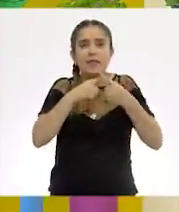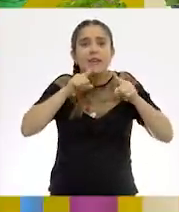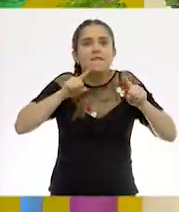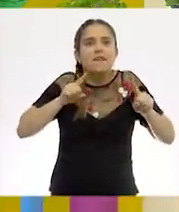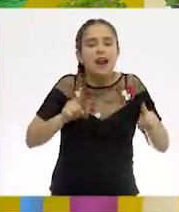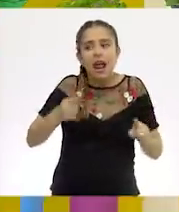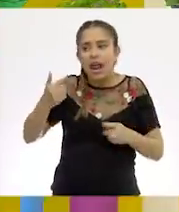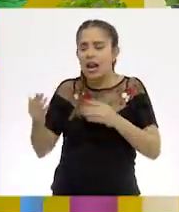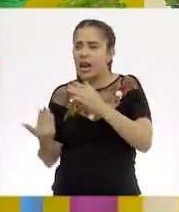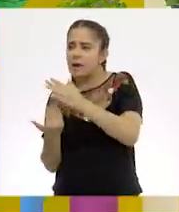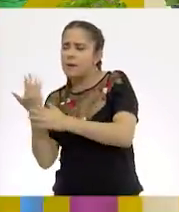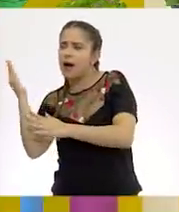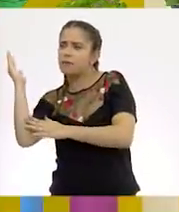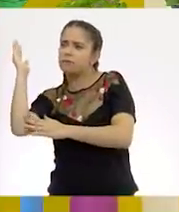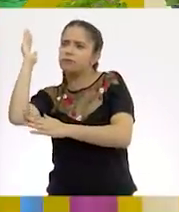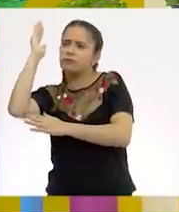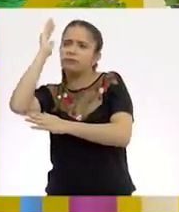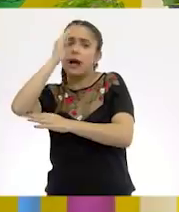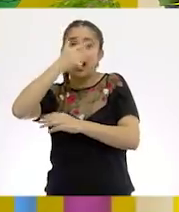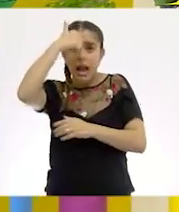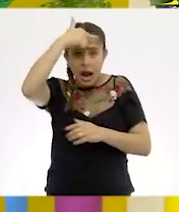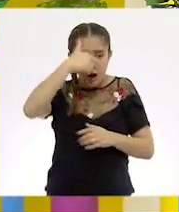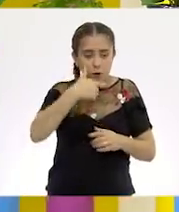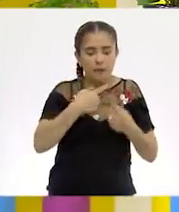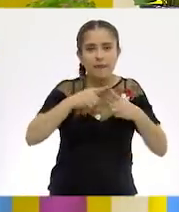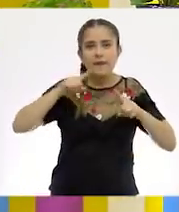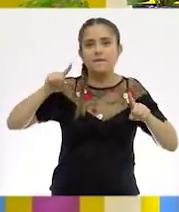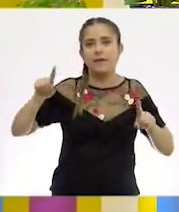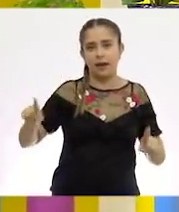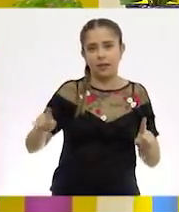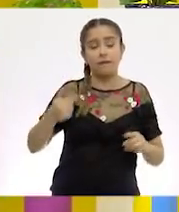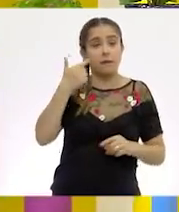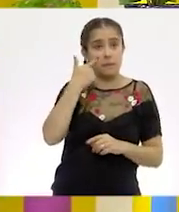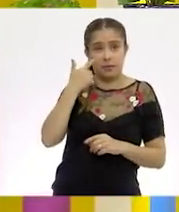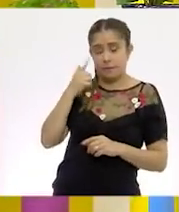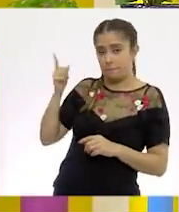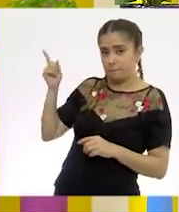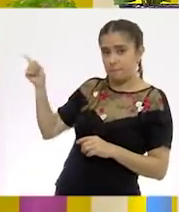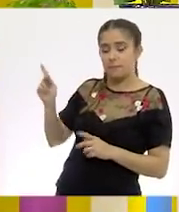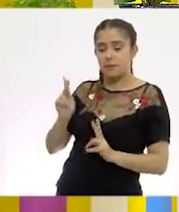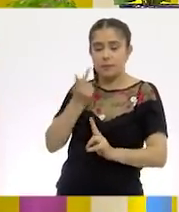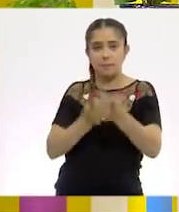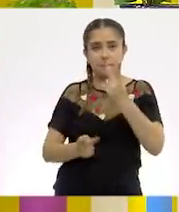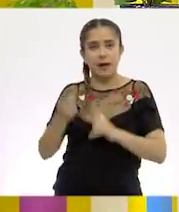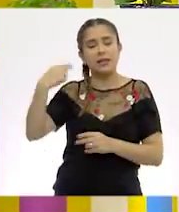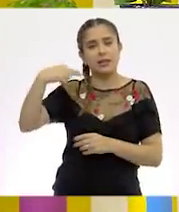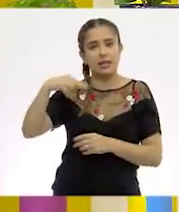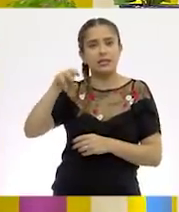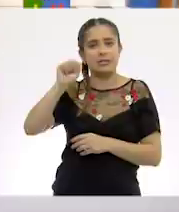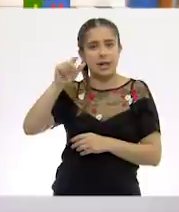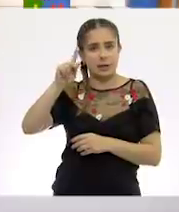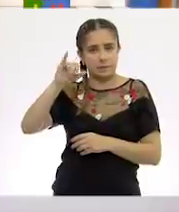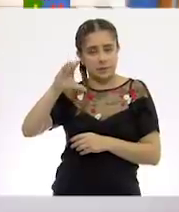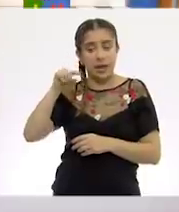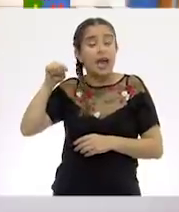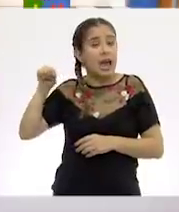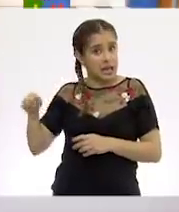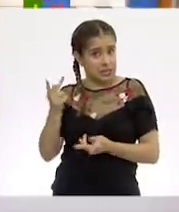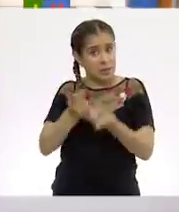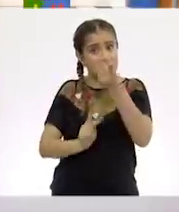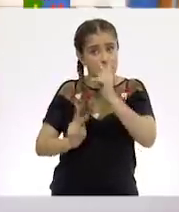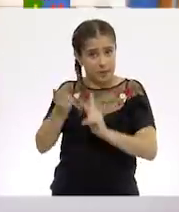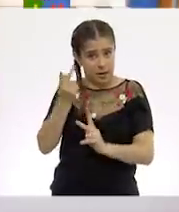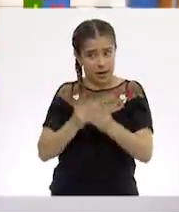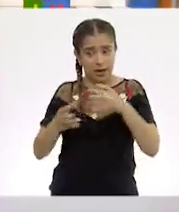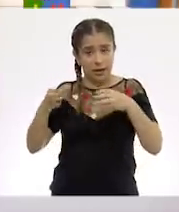durante todo el día. Por ejemplo, esta planta que yo tengo aquí, Alexia, se llama sapito. Y esta planta que